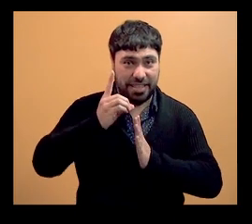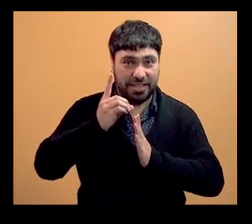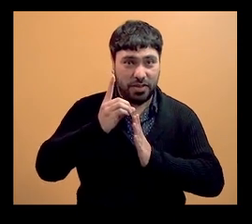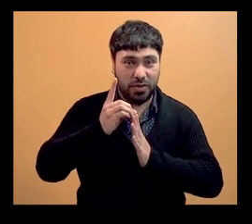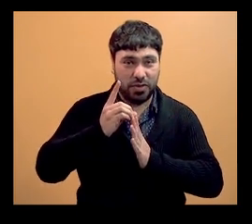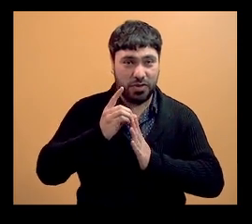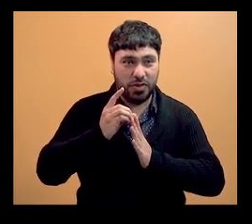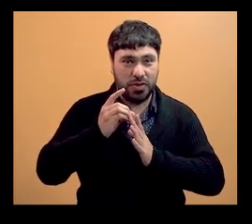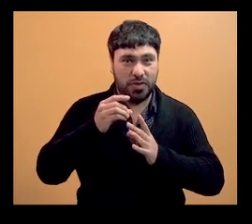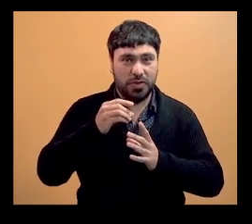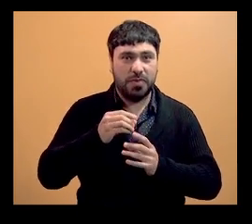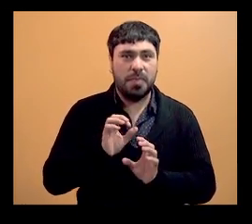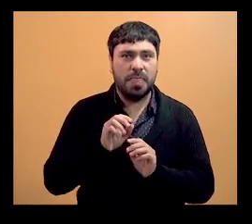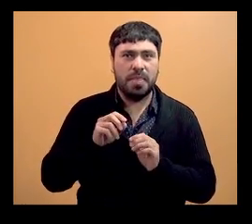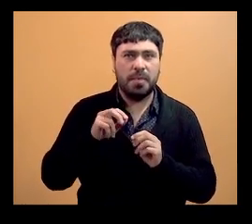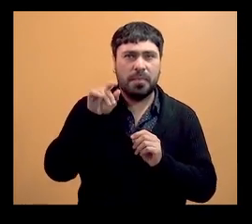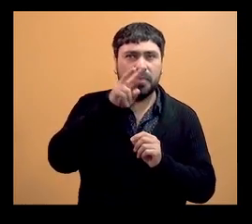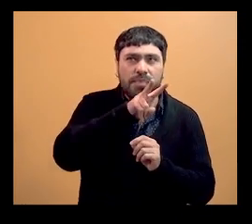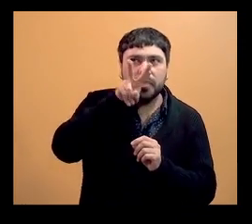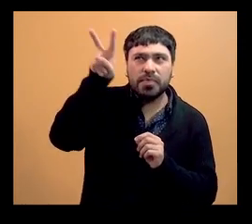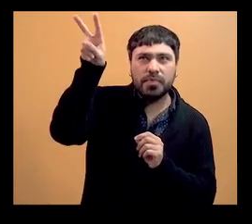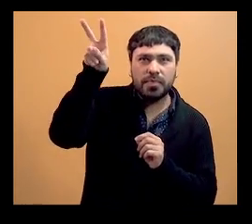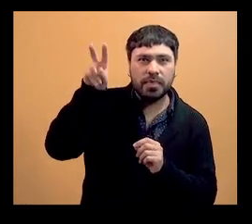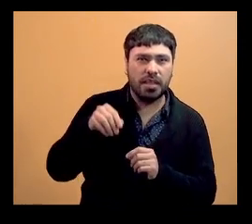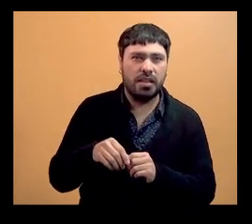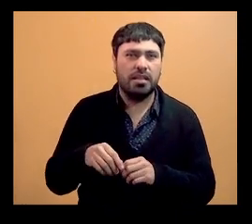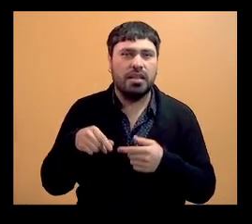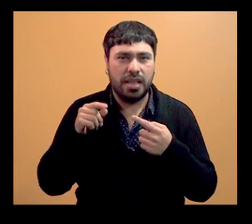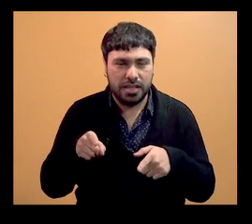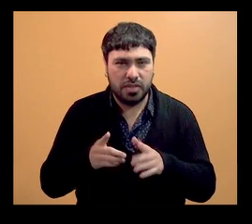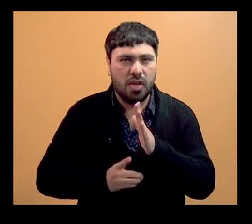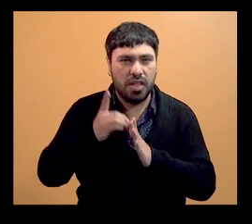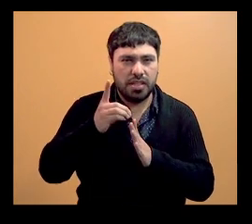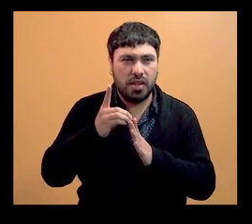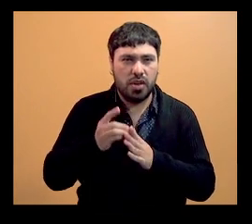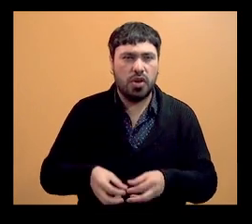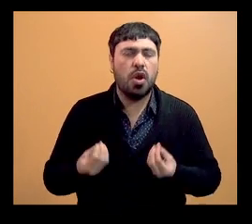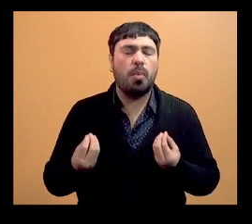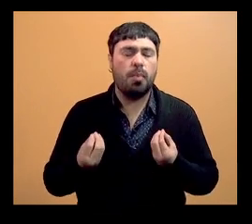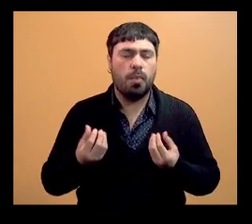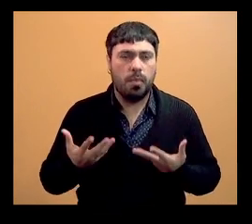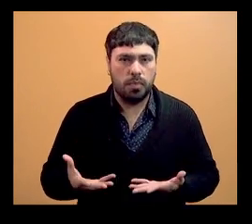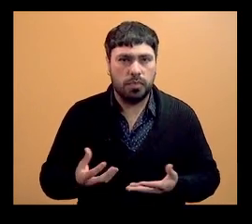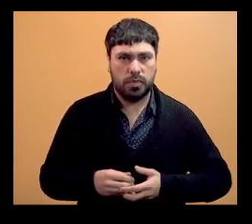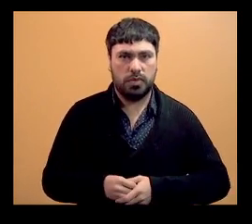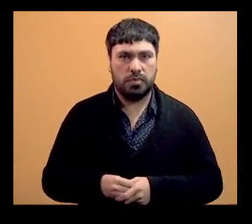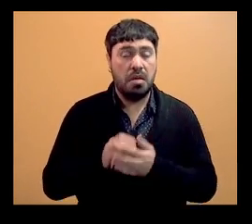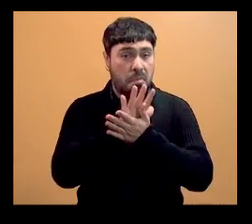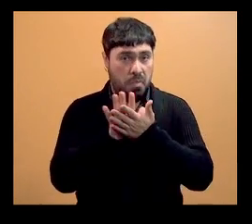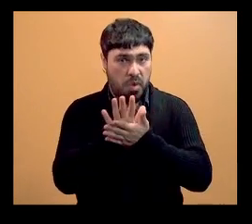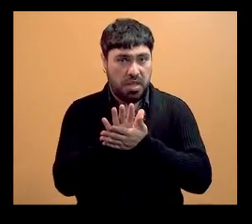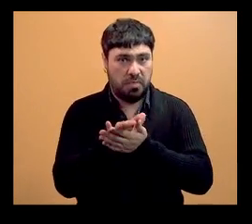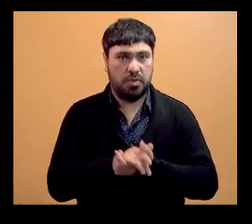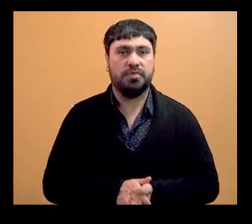para la sociedad en general, no solo de estos dos países, ha sido prácticamente inconmensurable. Solo por nombrar algunas de las cosas que nos ha traído el